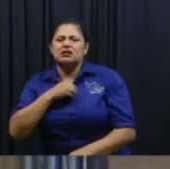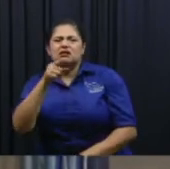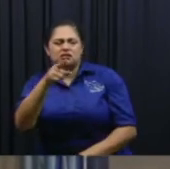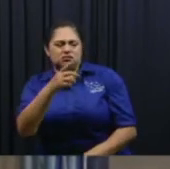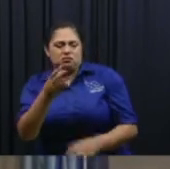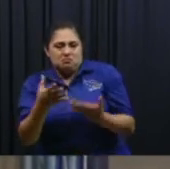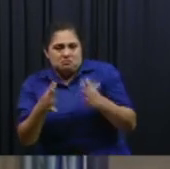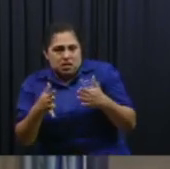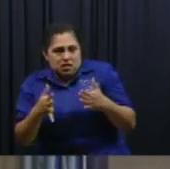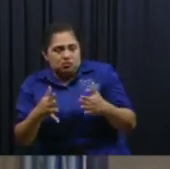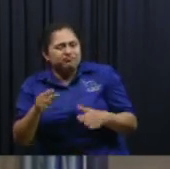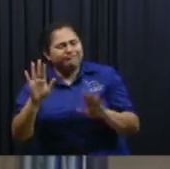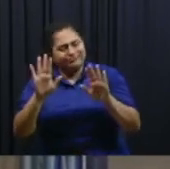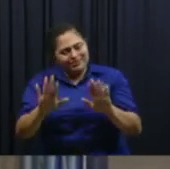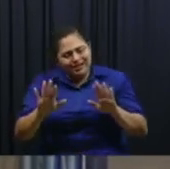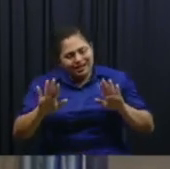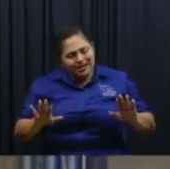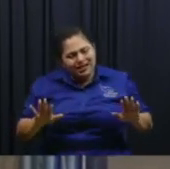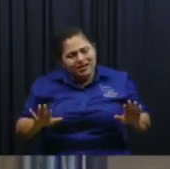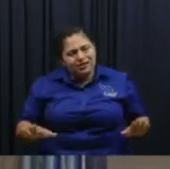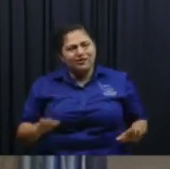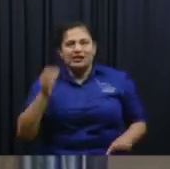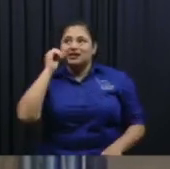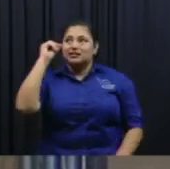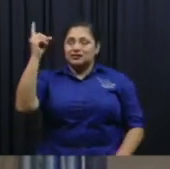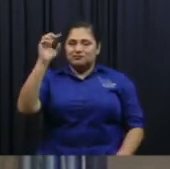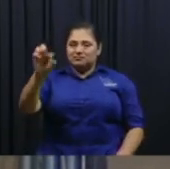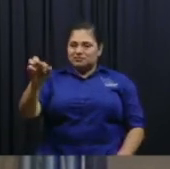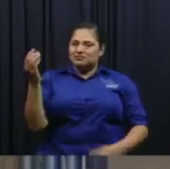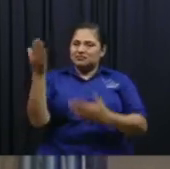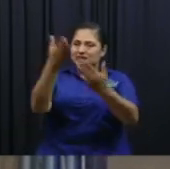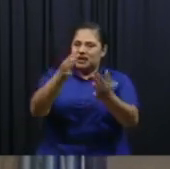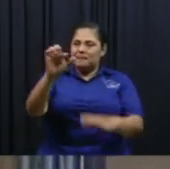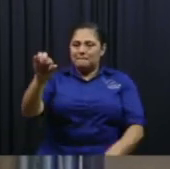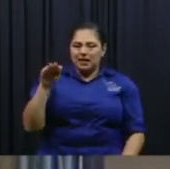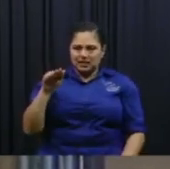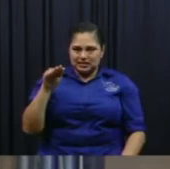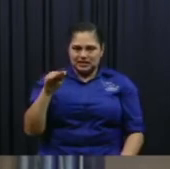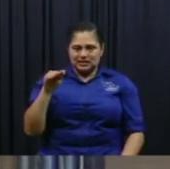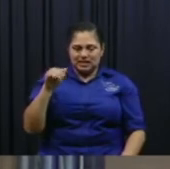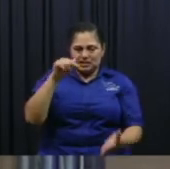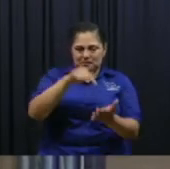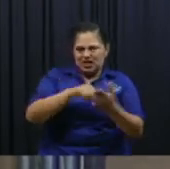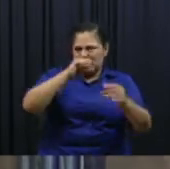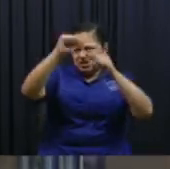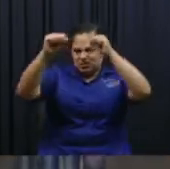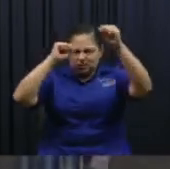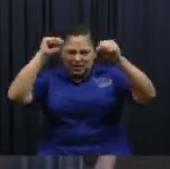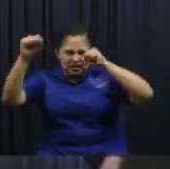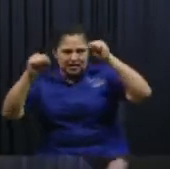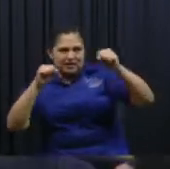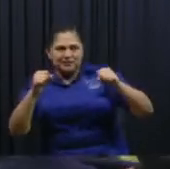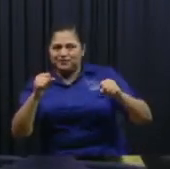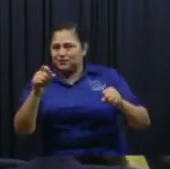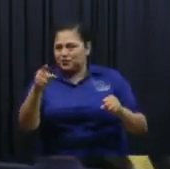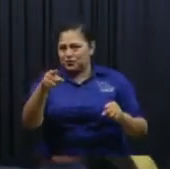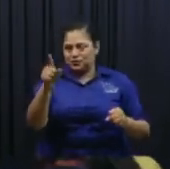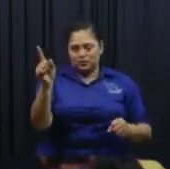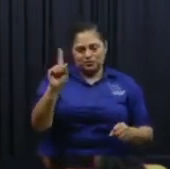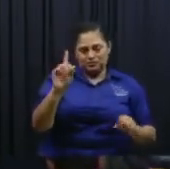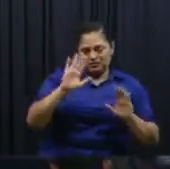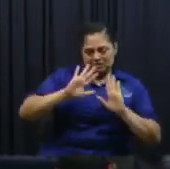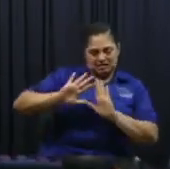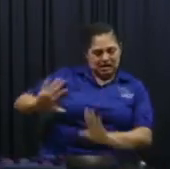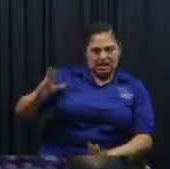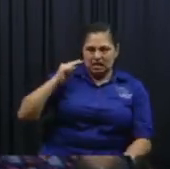Paz El señor te da Paz en medio de la tormenta Sí pero es que las olas se miran muy grandotas deja de ver las